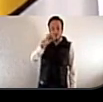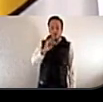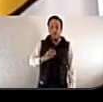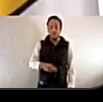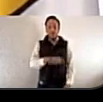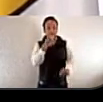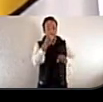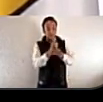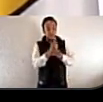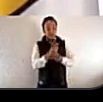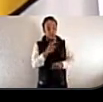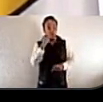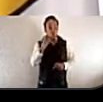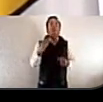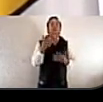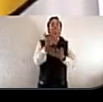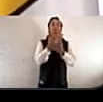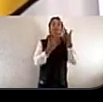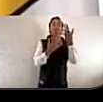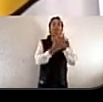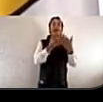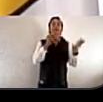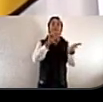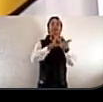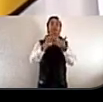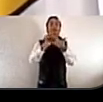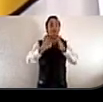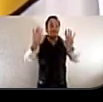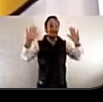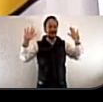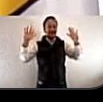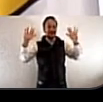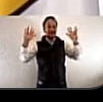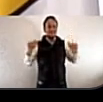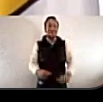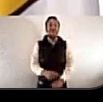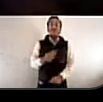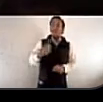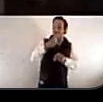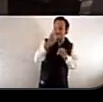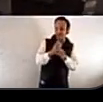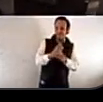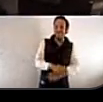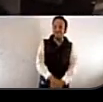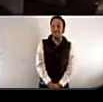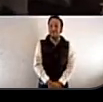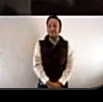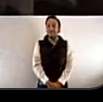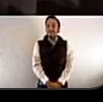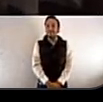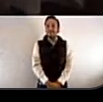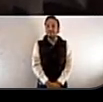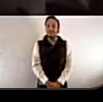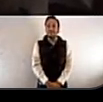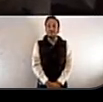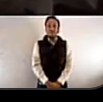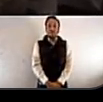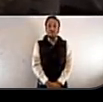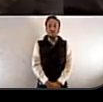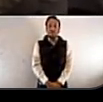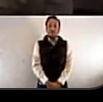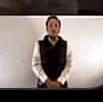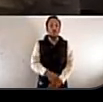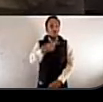tengas las manos limpias lo primero que tiene que ser es que en tu hoja de